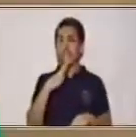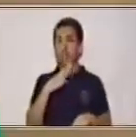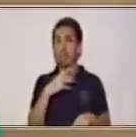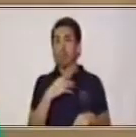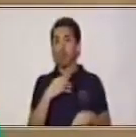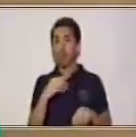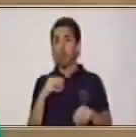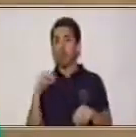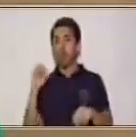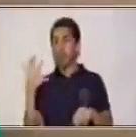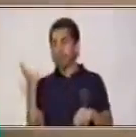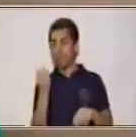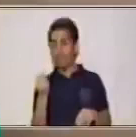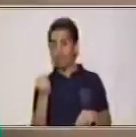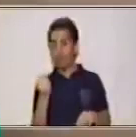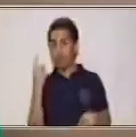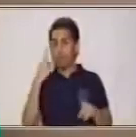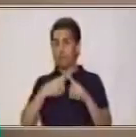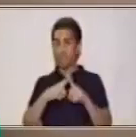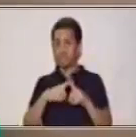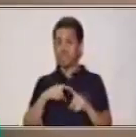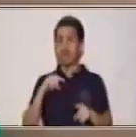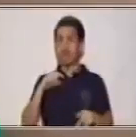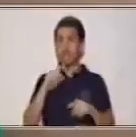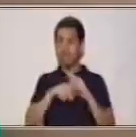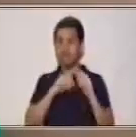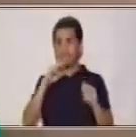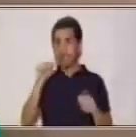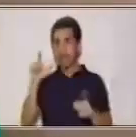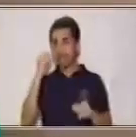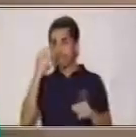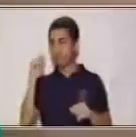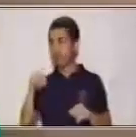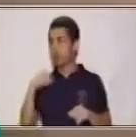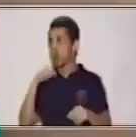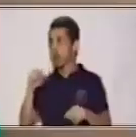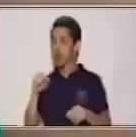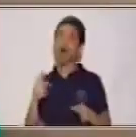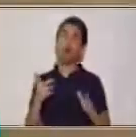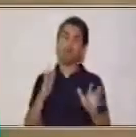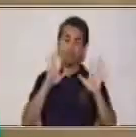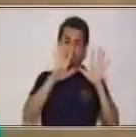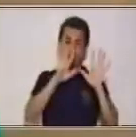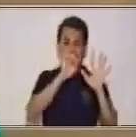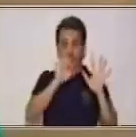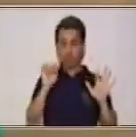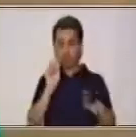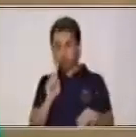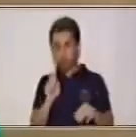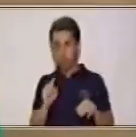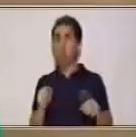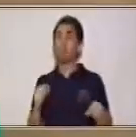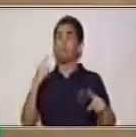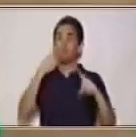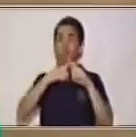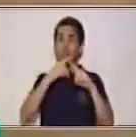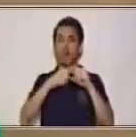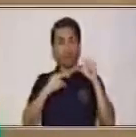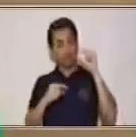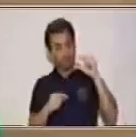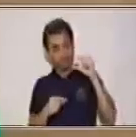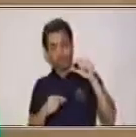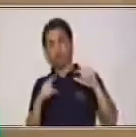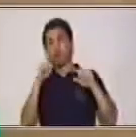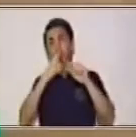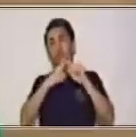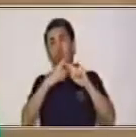número entero lo volvemos fraccionario agregándole el denominador 1 y multiplicamos